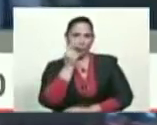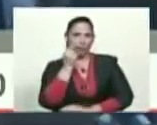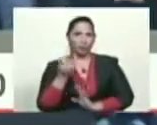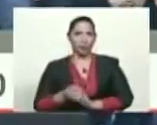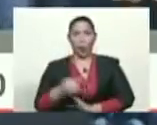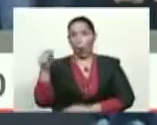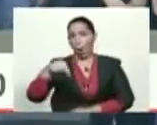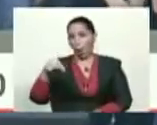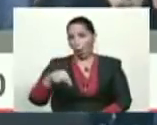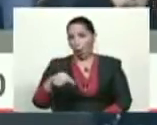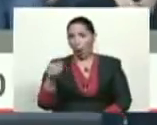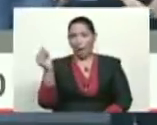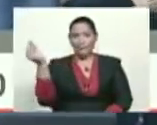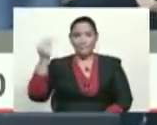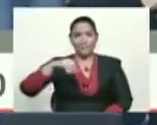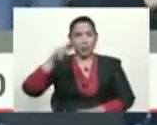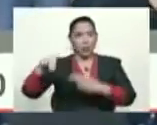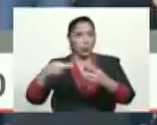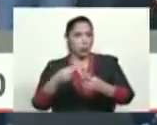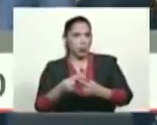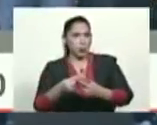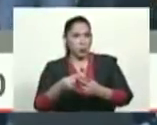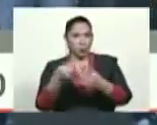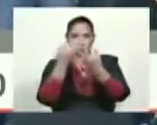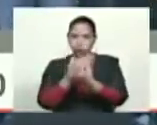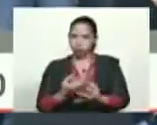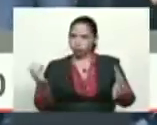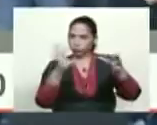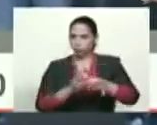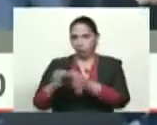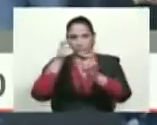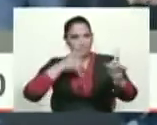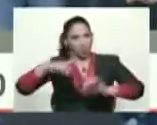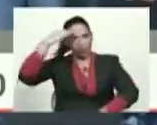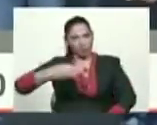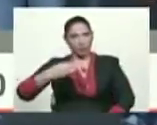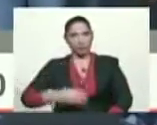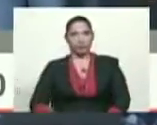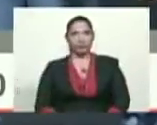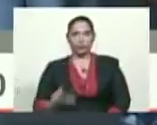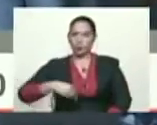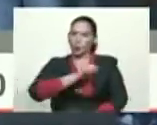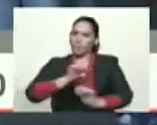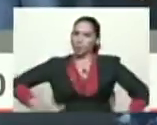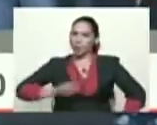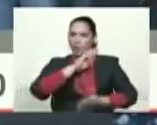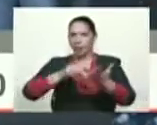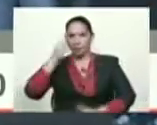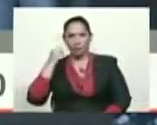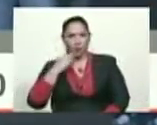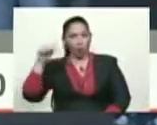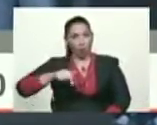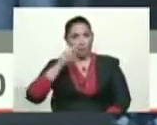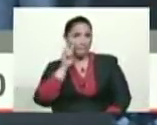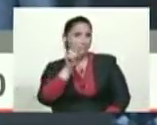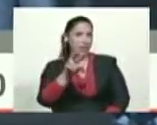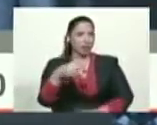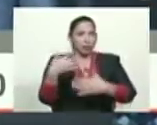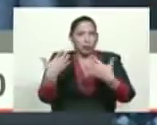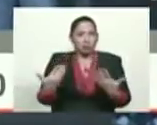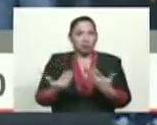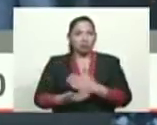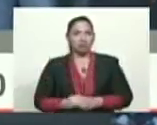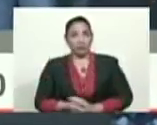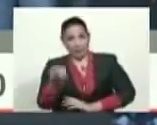Hoy más que nunca, en perfecta unión cívico-militar, nuestra Fuerza Armada, hoy hemos visto, por ejemplo,